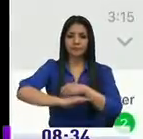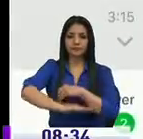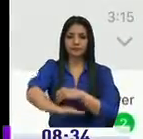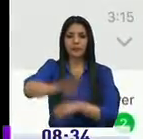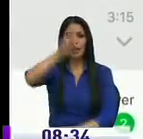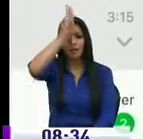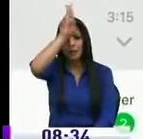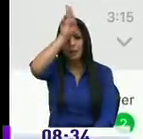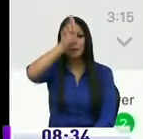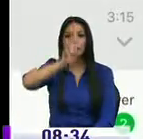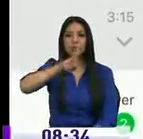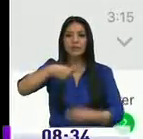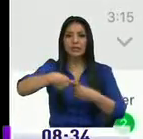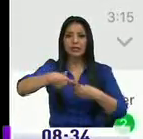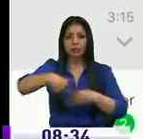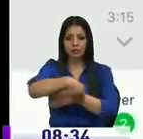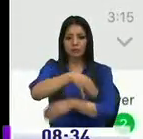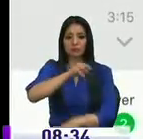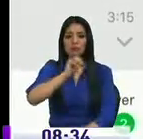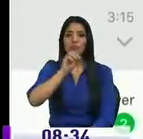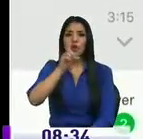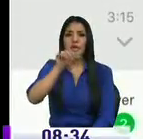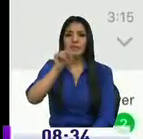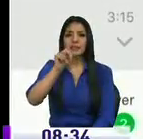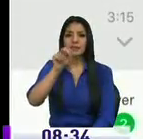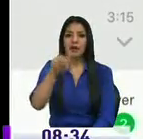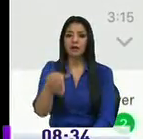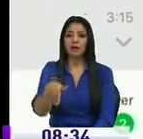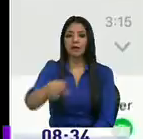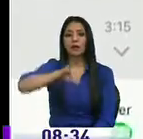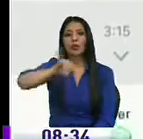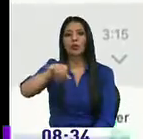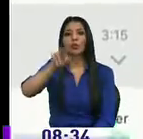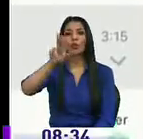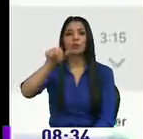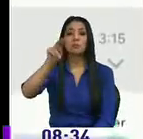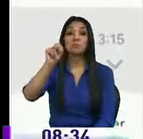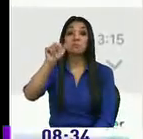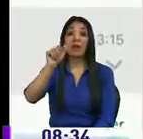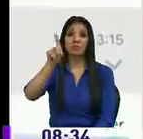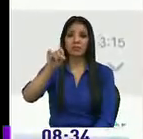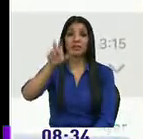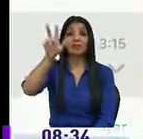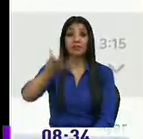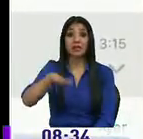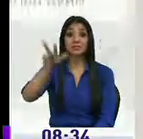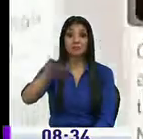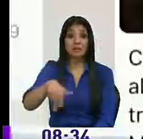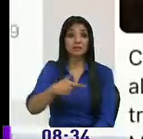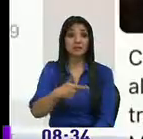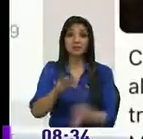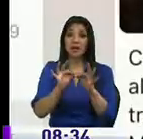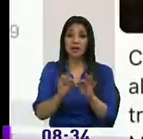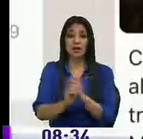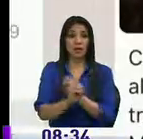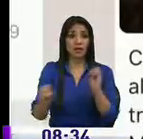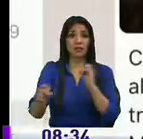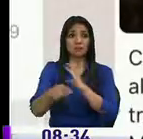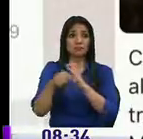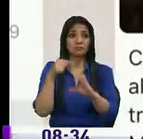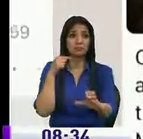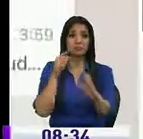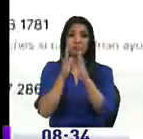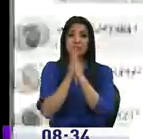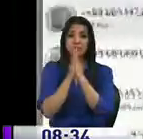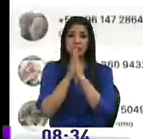Atahualpa, sur de Quito, calle Galo Molina y Jumandi. Ya es 3 meses, está así y nadie hace nada. Marcelito Acosta manda esto. Veanlo bien,